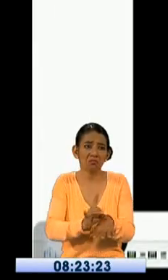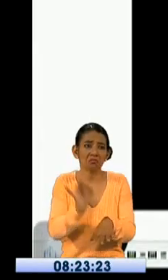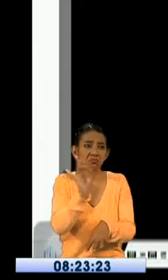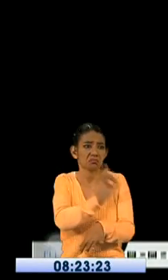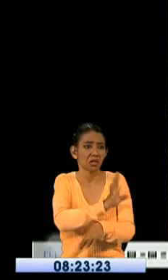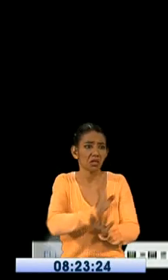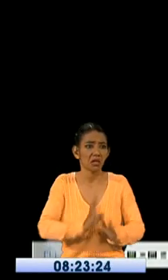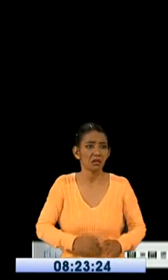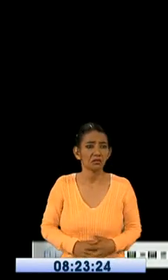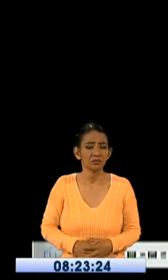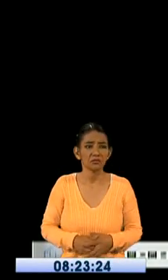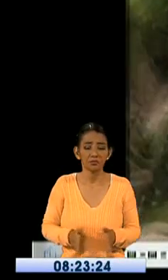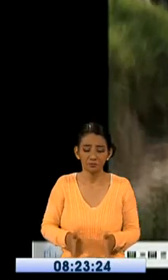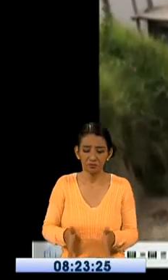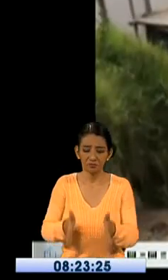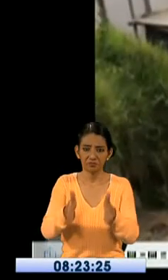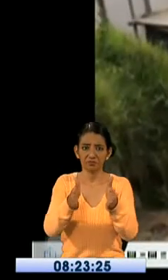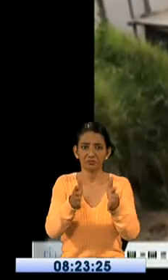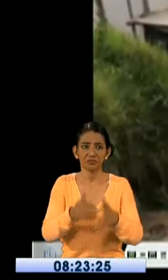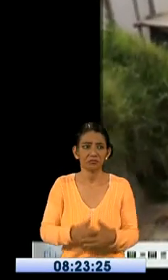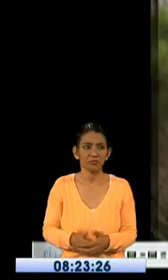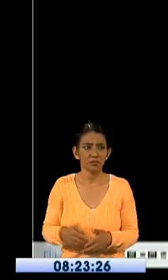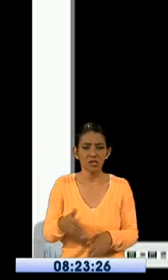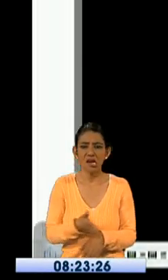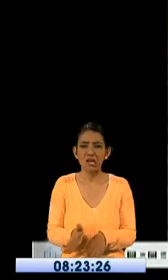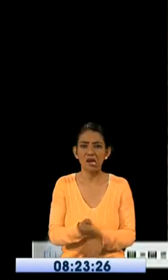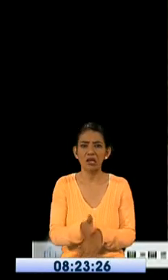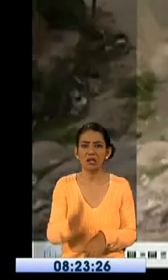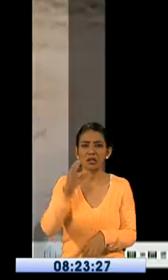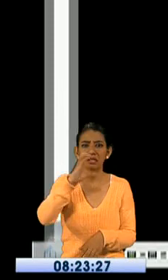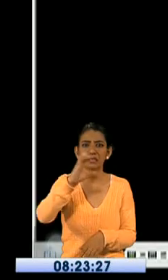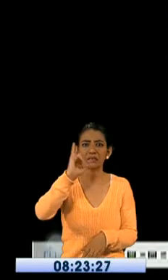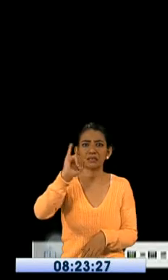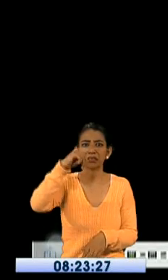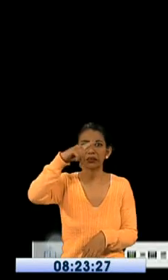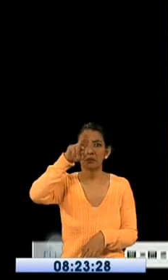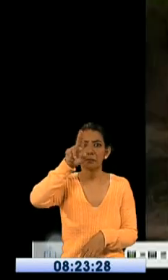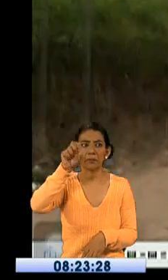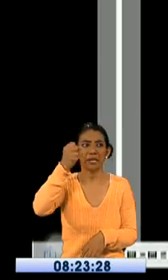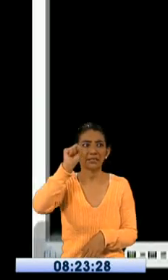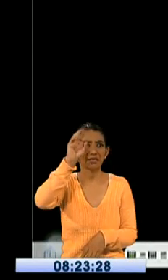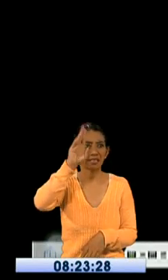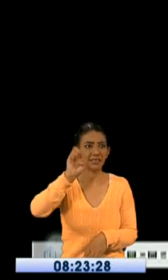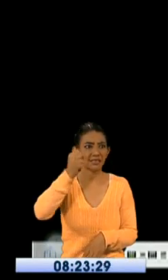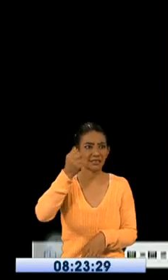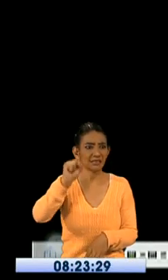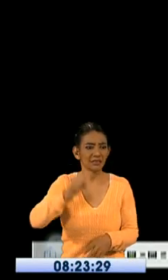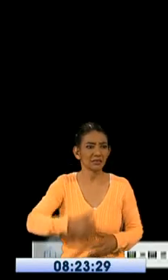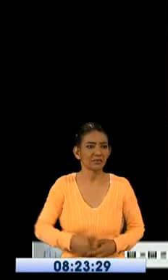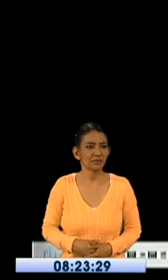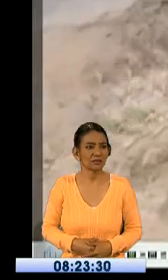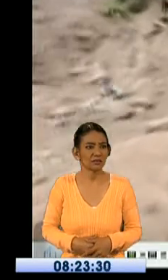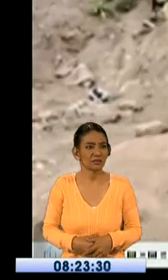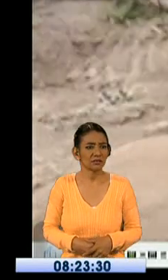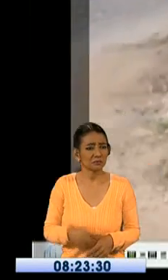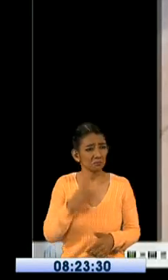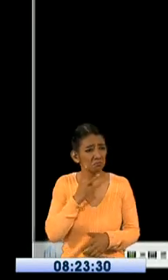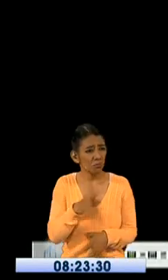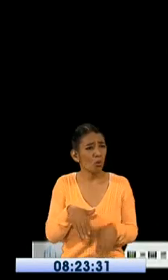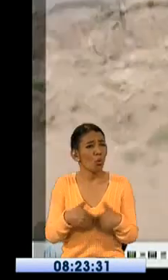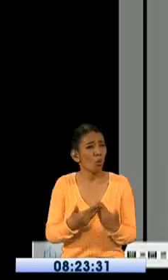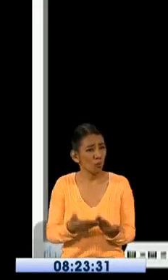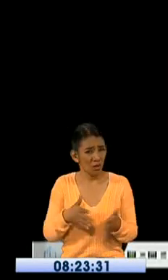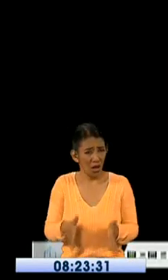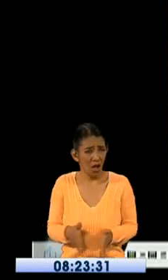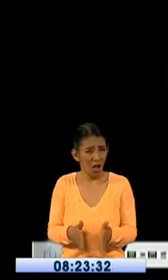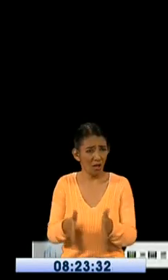camino. Camino de Chaquiñán, los cipreses, dice. Claro, ahí no crecen ni los... ¿Qué van a ser los cipreses? Miren, qué estado, autoridades,